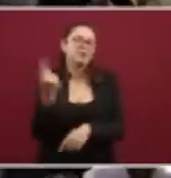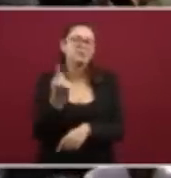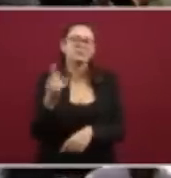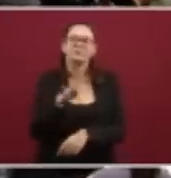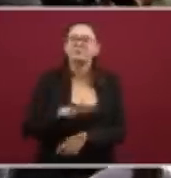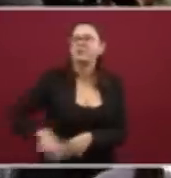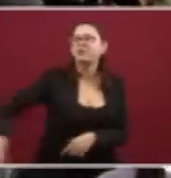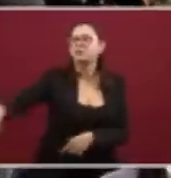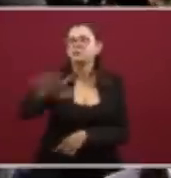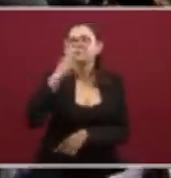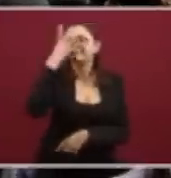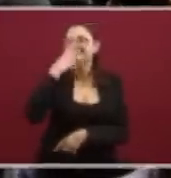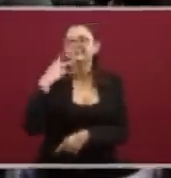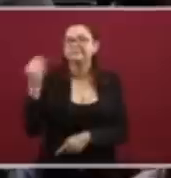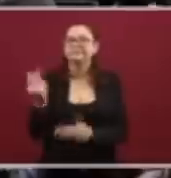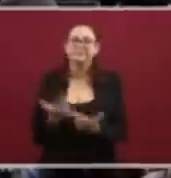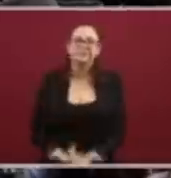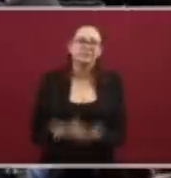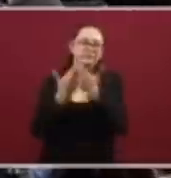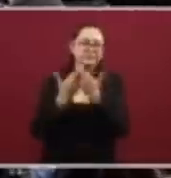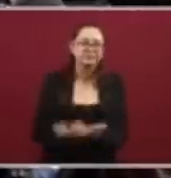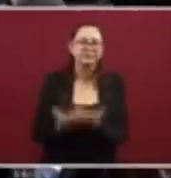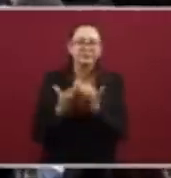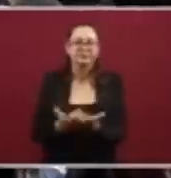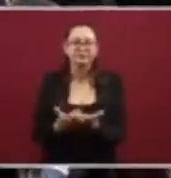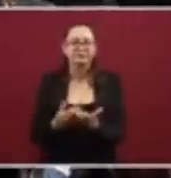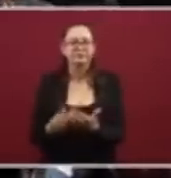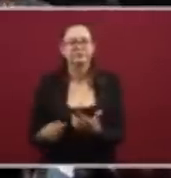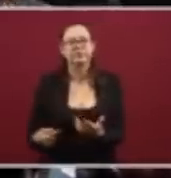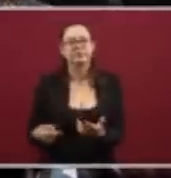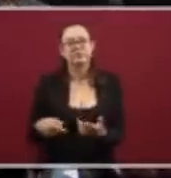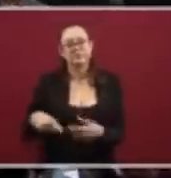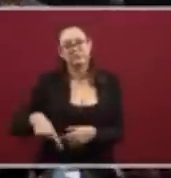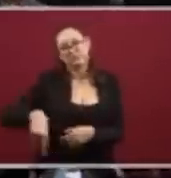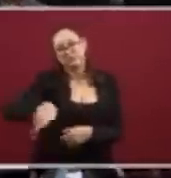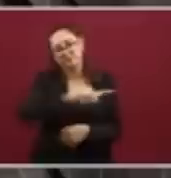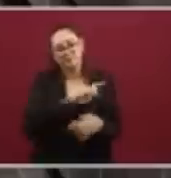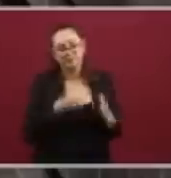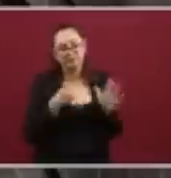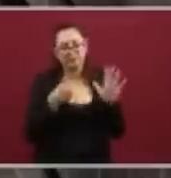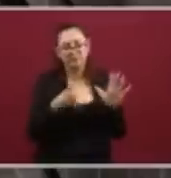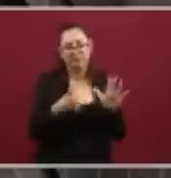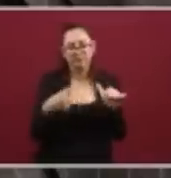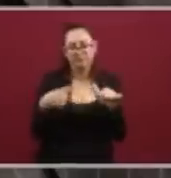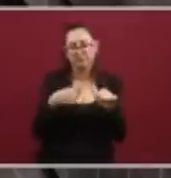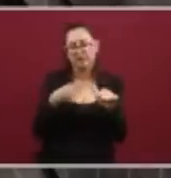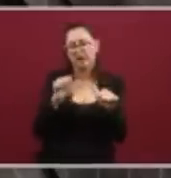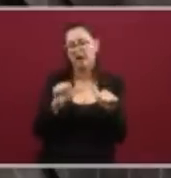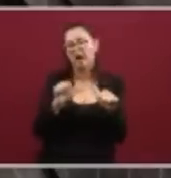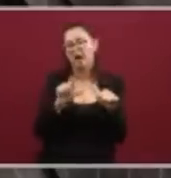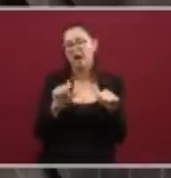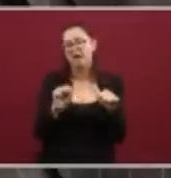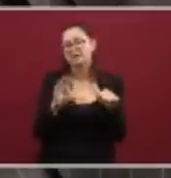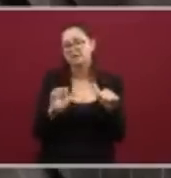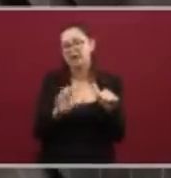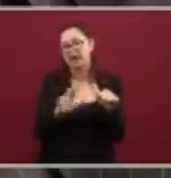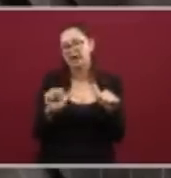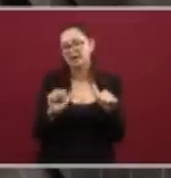belleza en paisajes ellos mencionaron tres nombres azcárraga slime